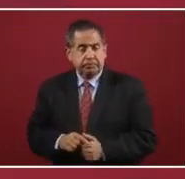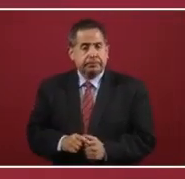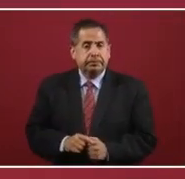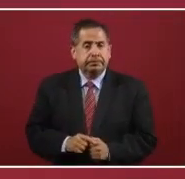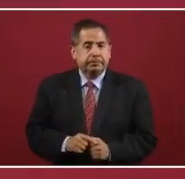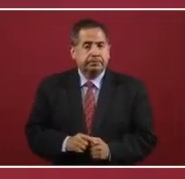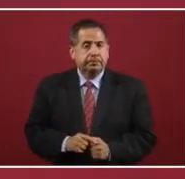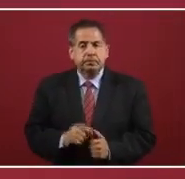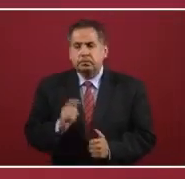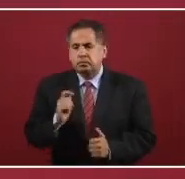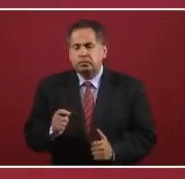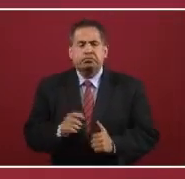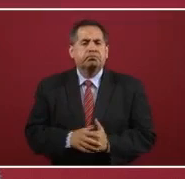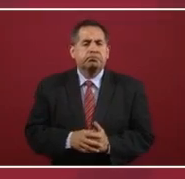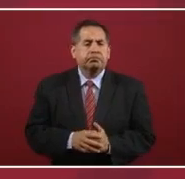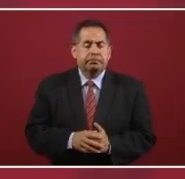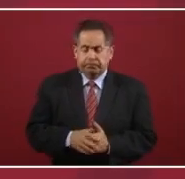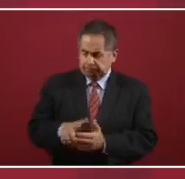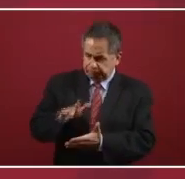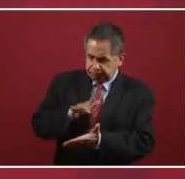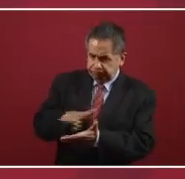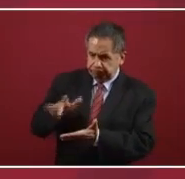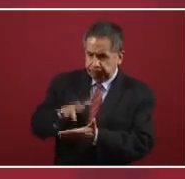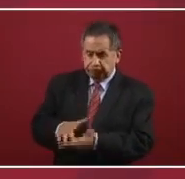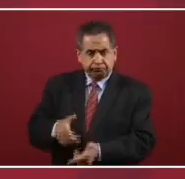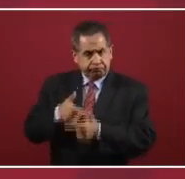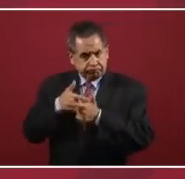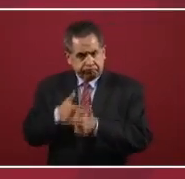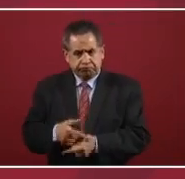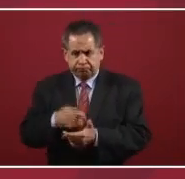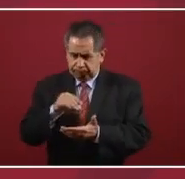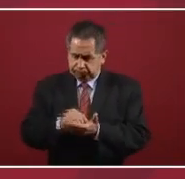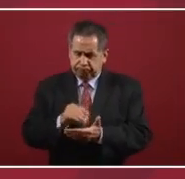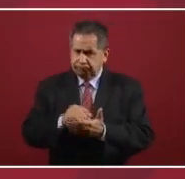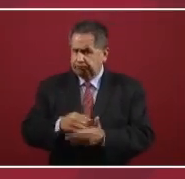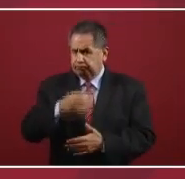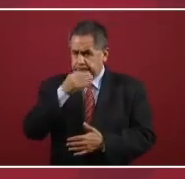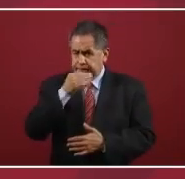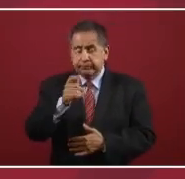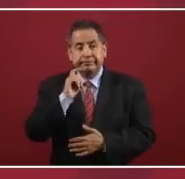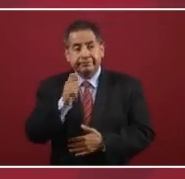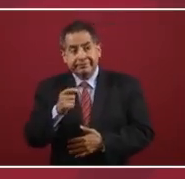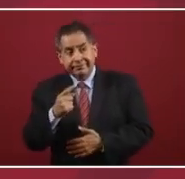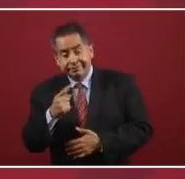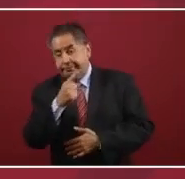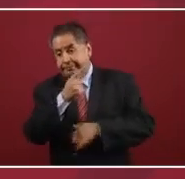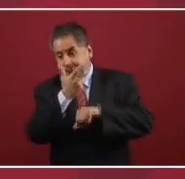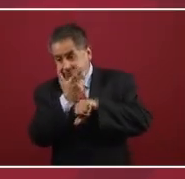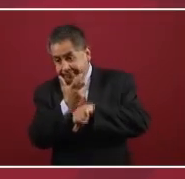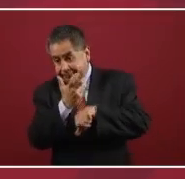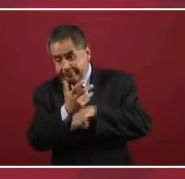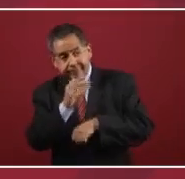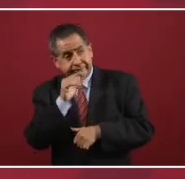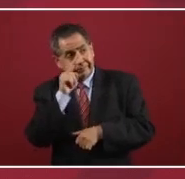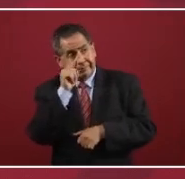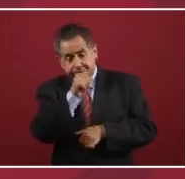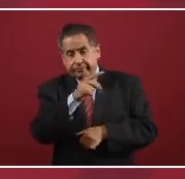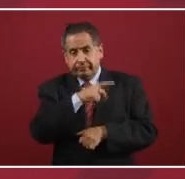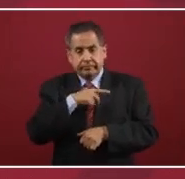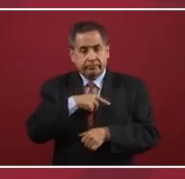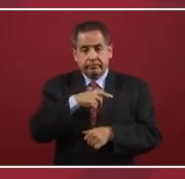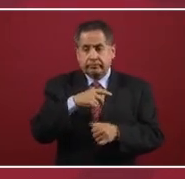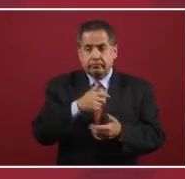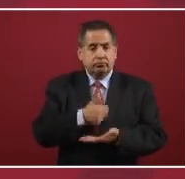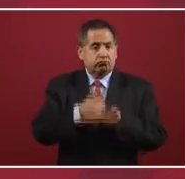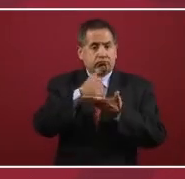Queremos apoyar y seguir insistiendo en que Estados Unidos ayude a los